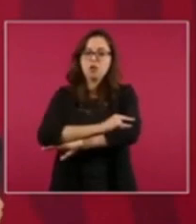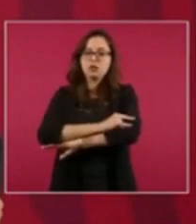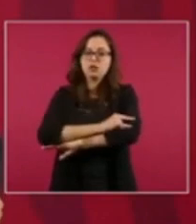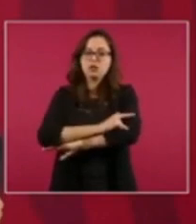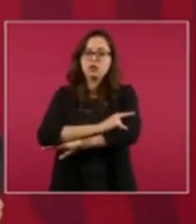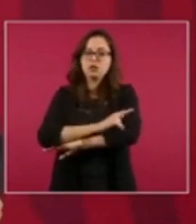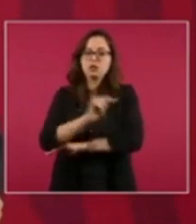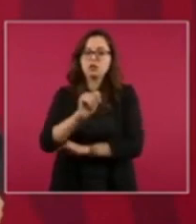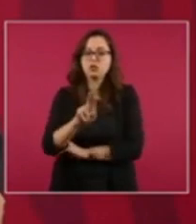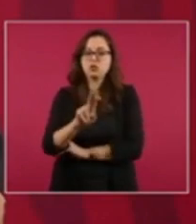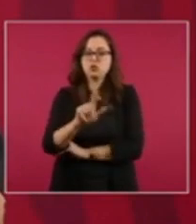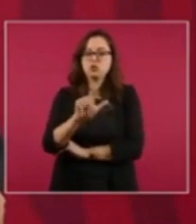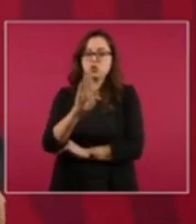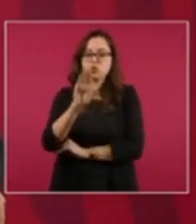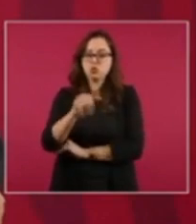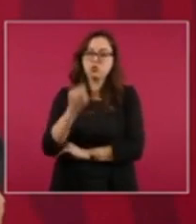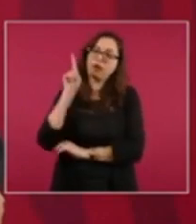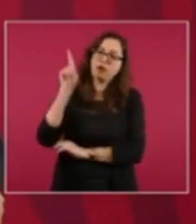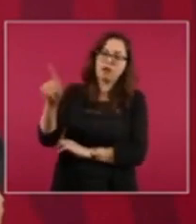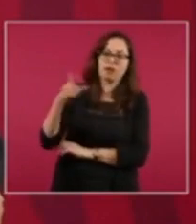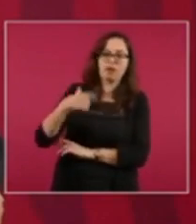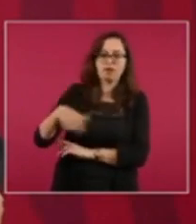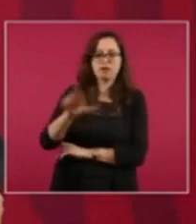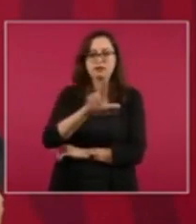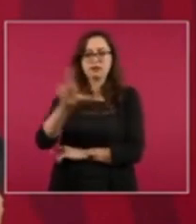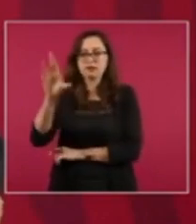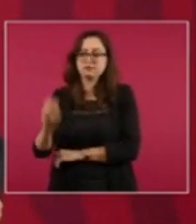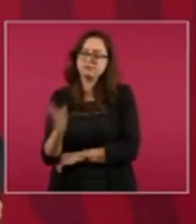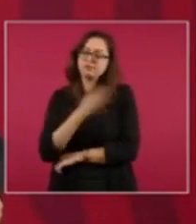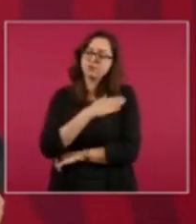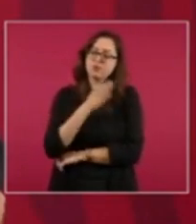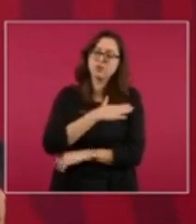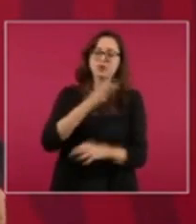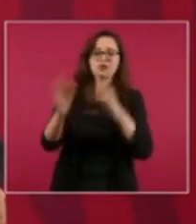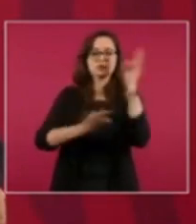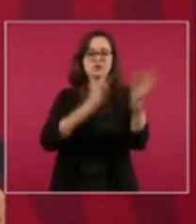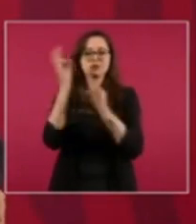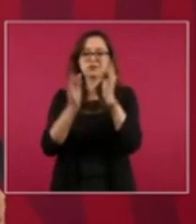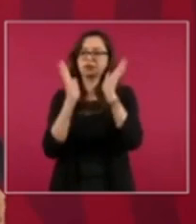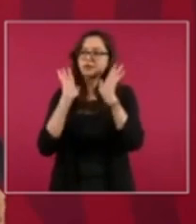del aeropuerto de Tulum es una buena noticia